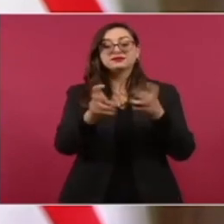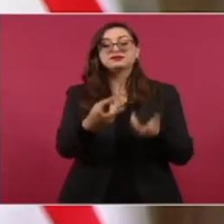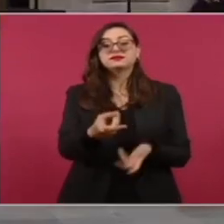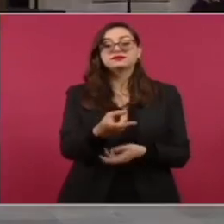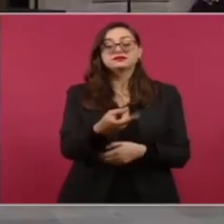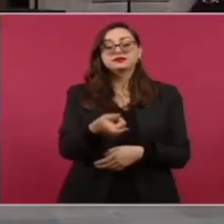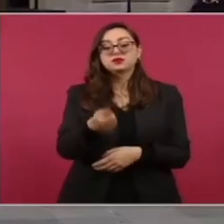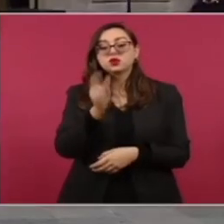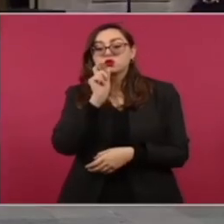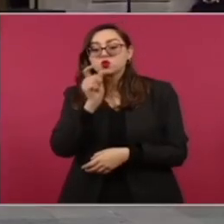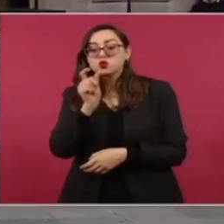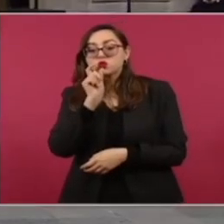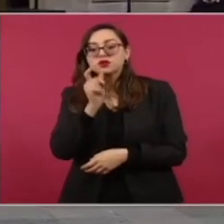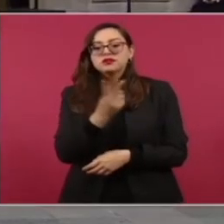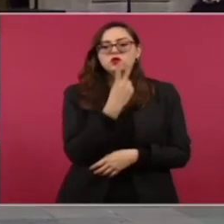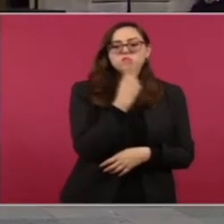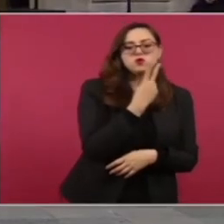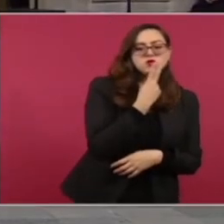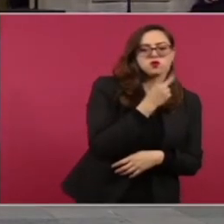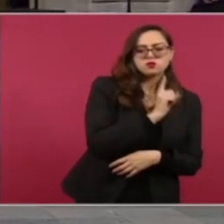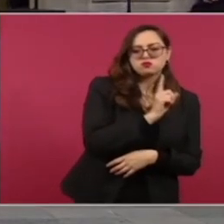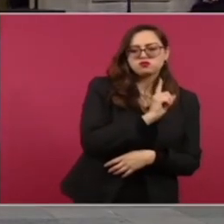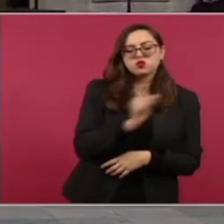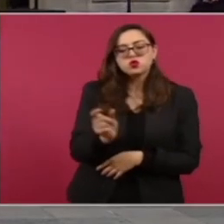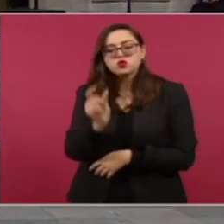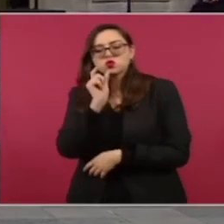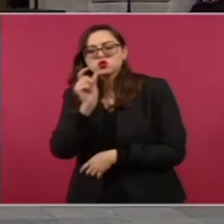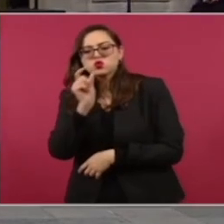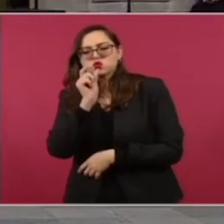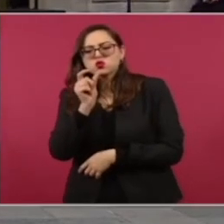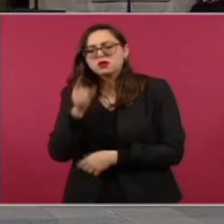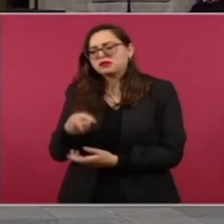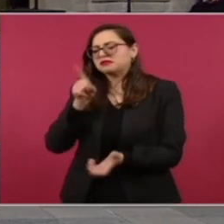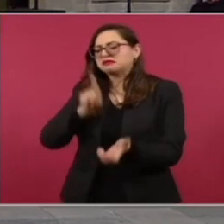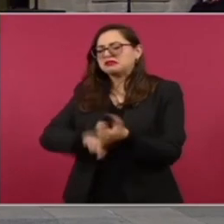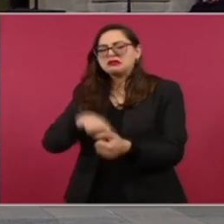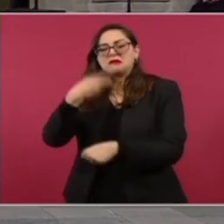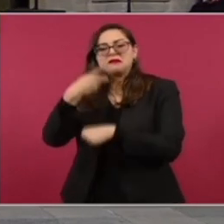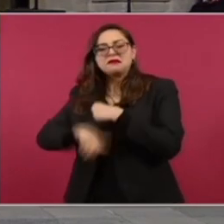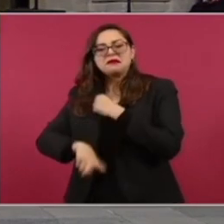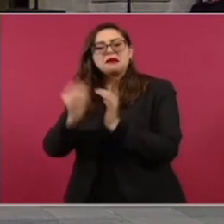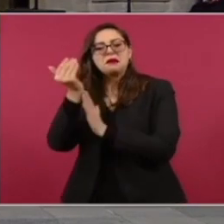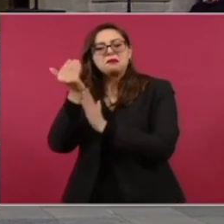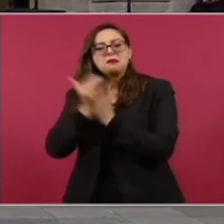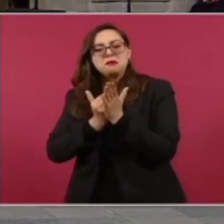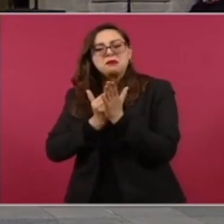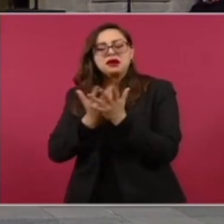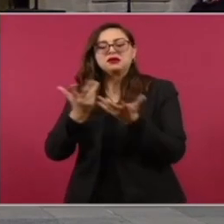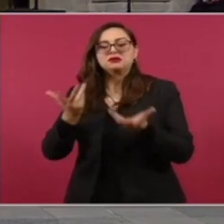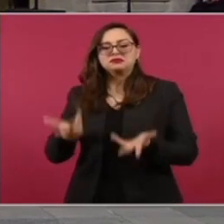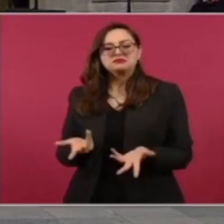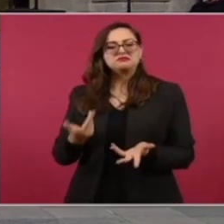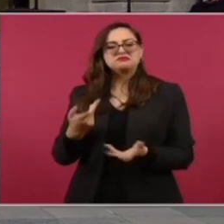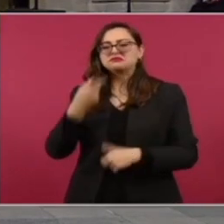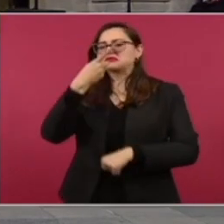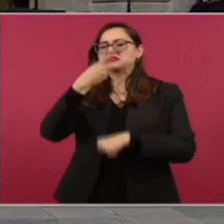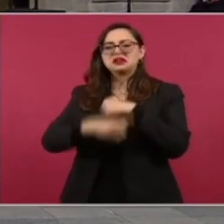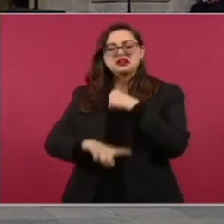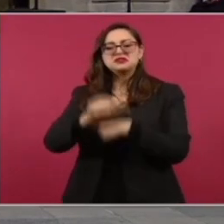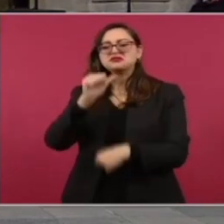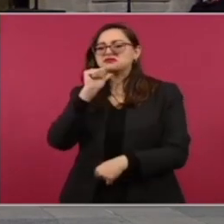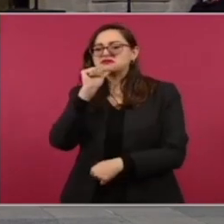dicen no hacen daño, nada más tienen 5 sustancias, pero no son